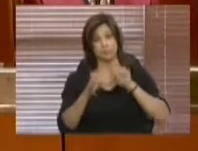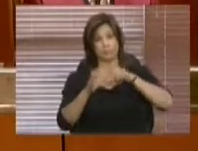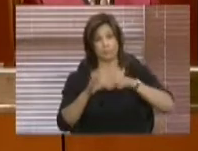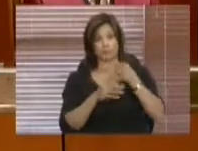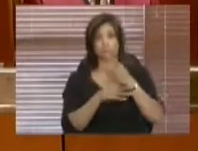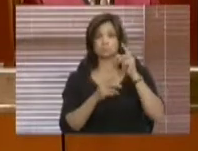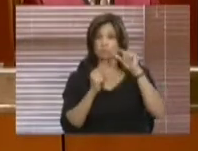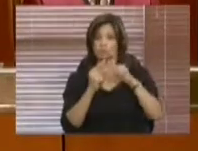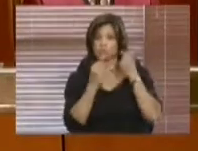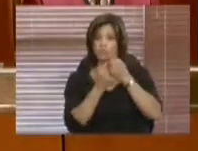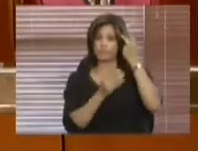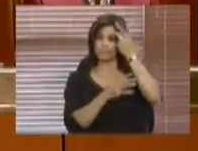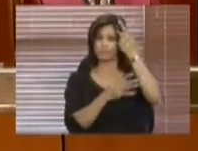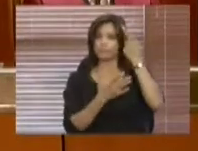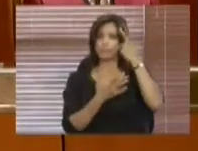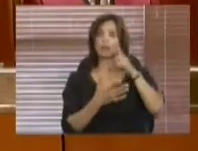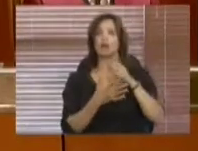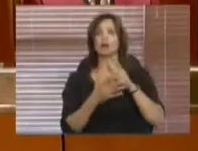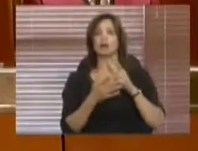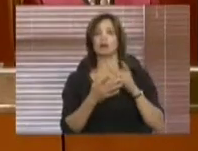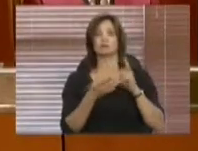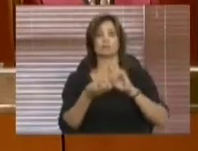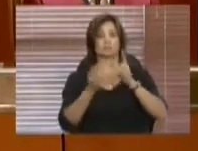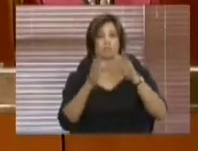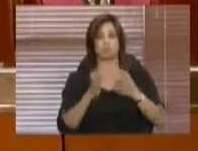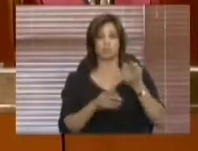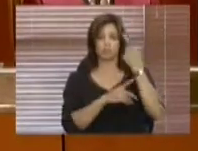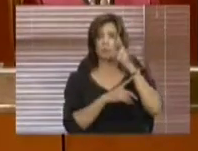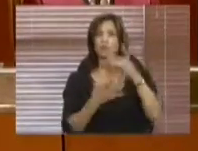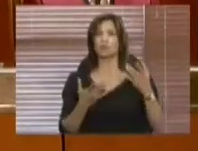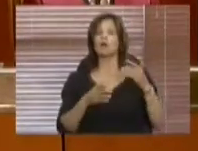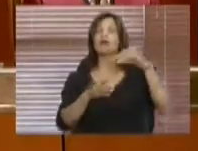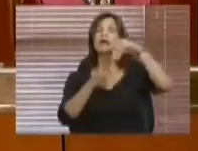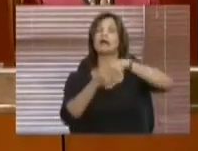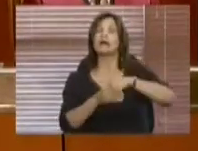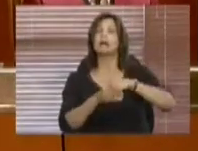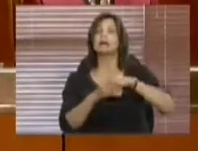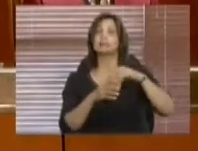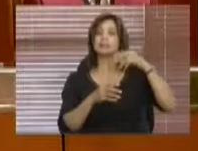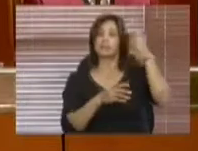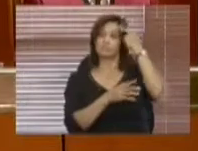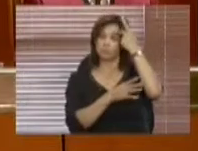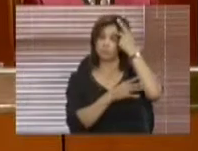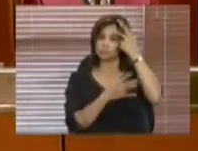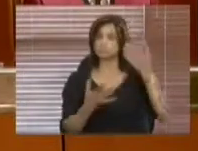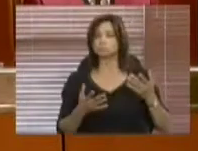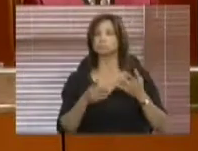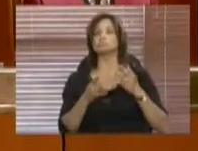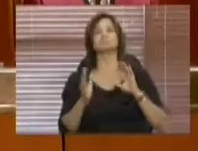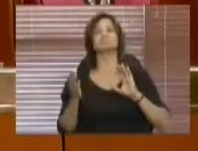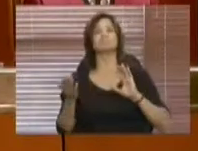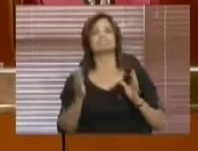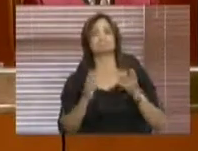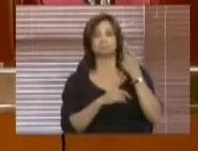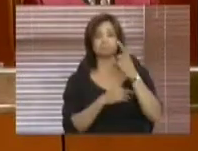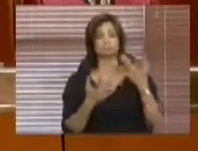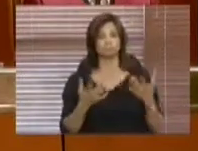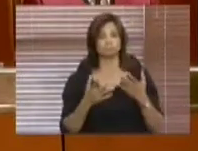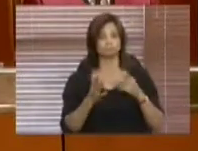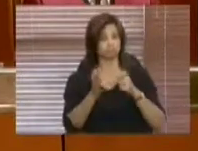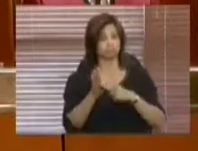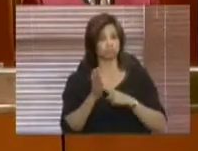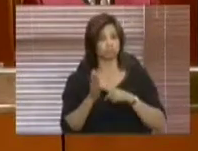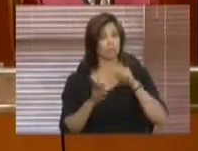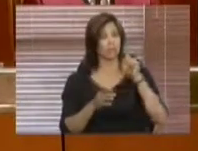partidaria para aspirar a un cargo de dirección a lo interno del partido, en comparación con la menor exigencia